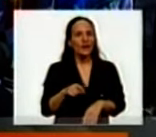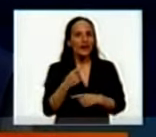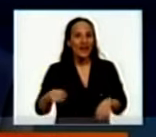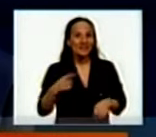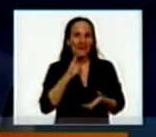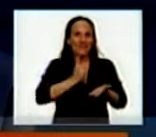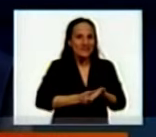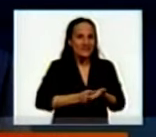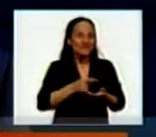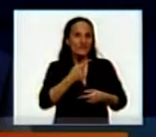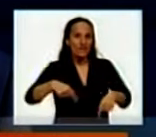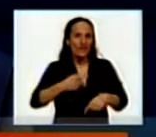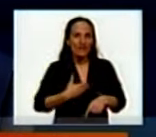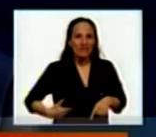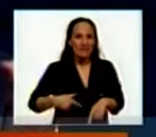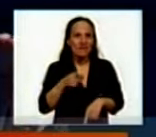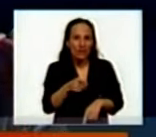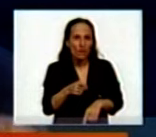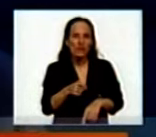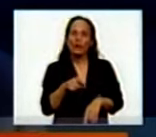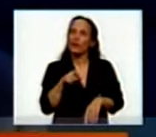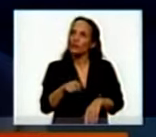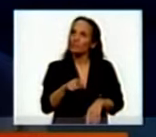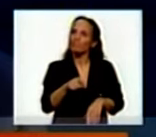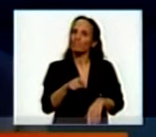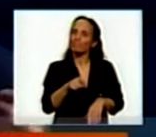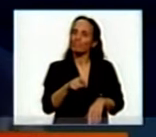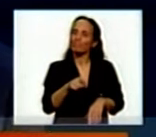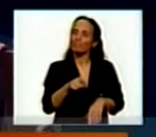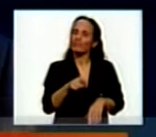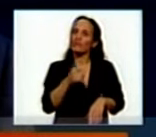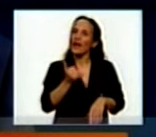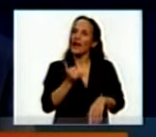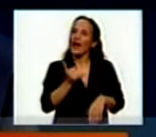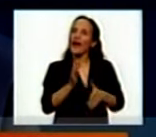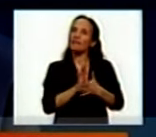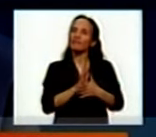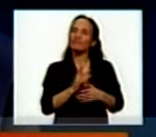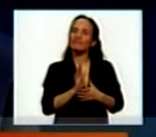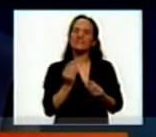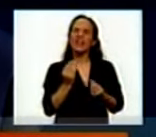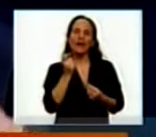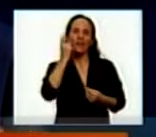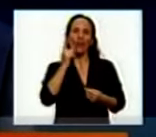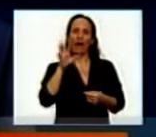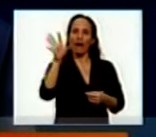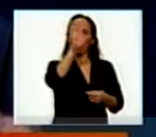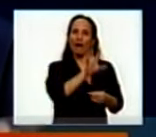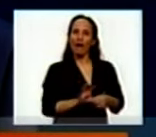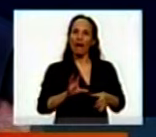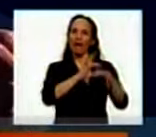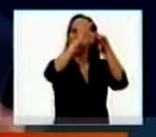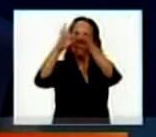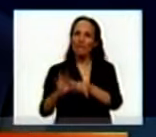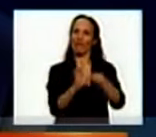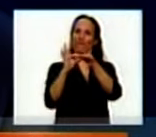estas medidas claramente tienen un profundo sesgo federal, porque creemos que llegó